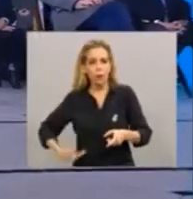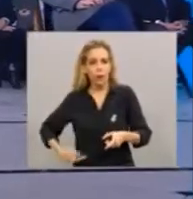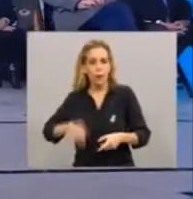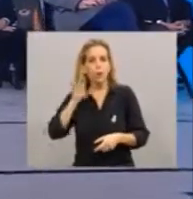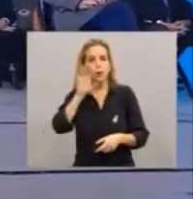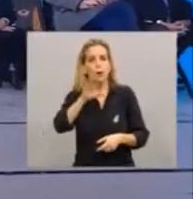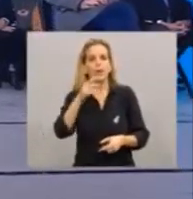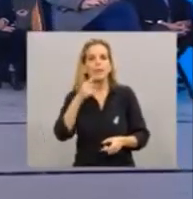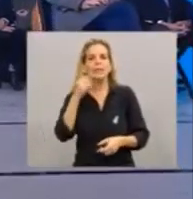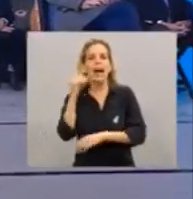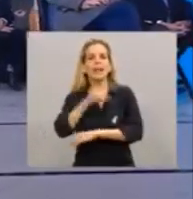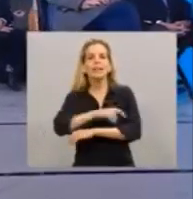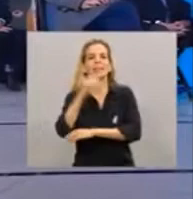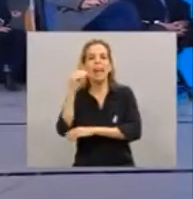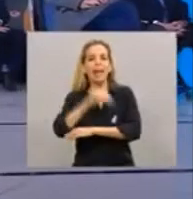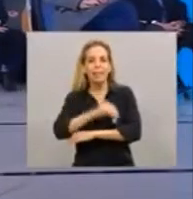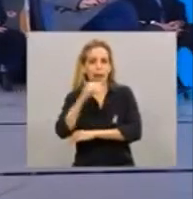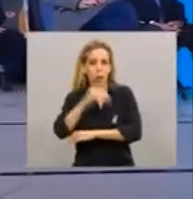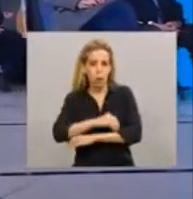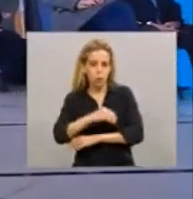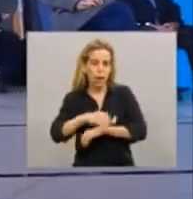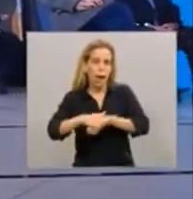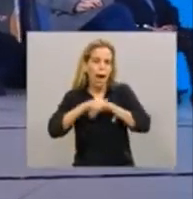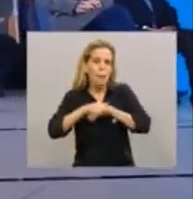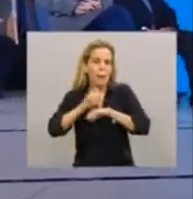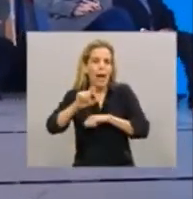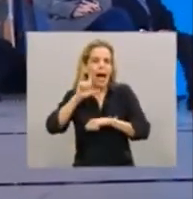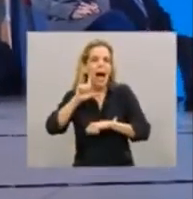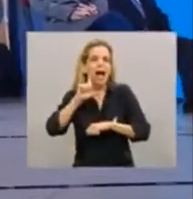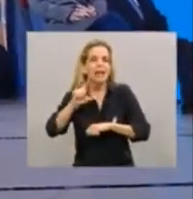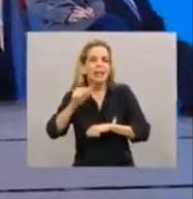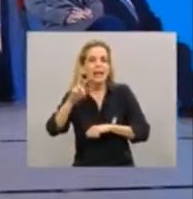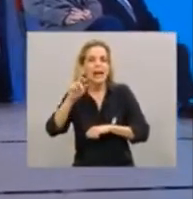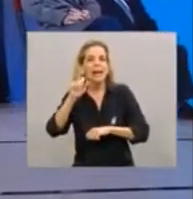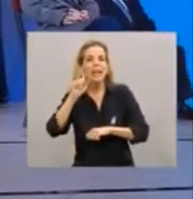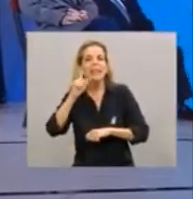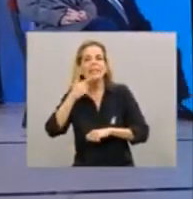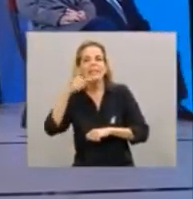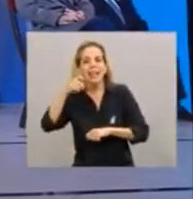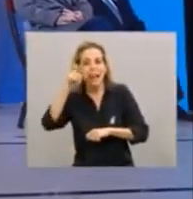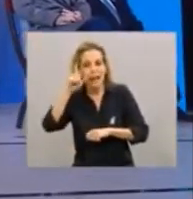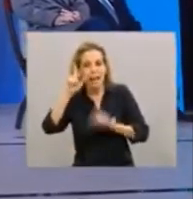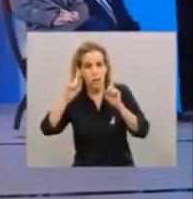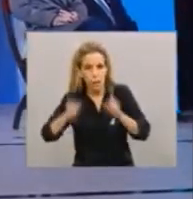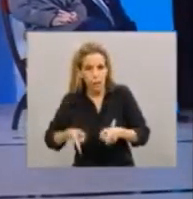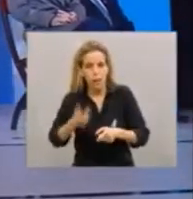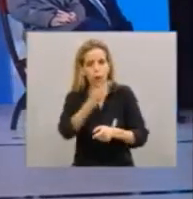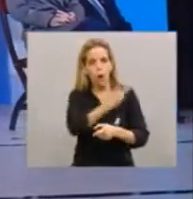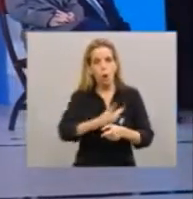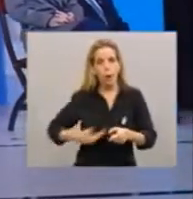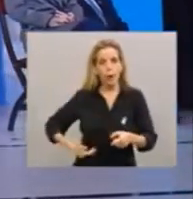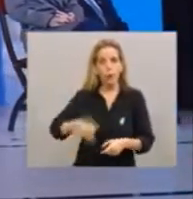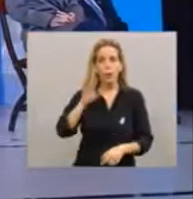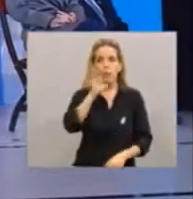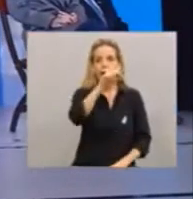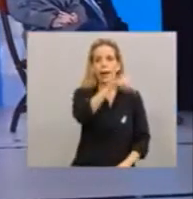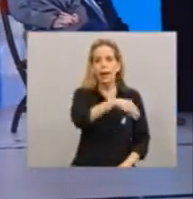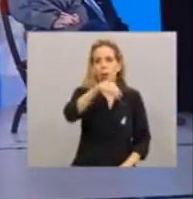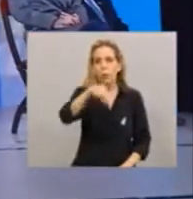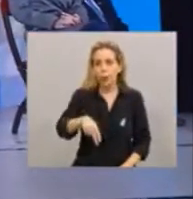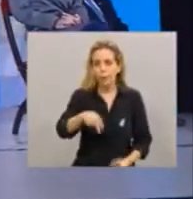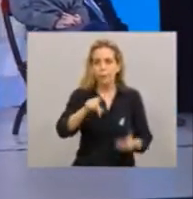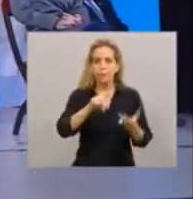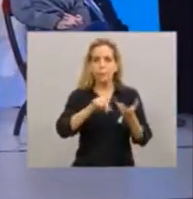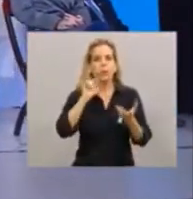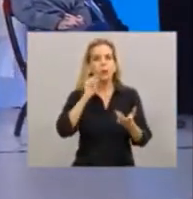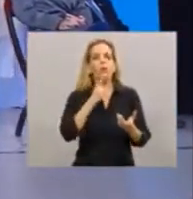y siempre amiga alicia kirchner está el gobernador de neuquén omar gutiérrez y está